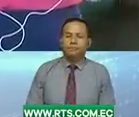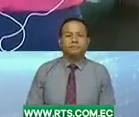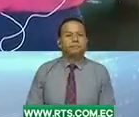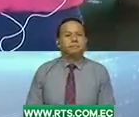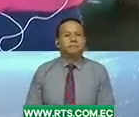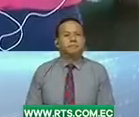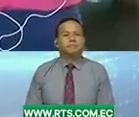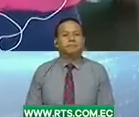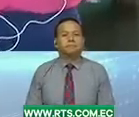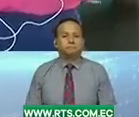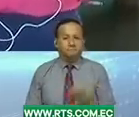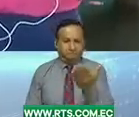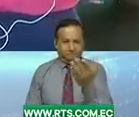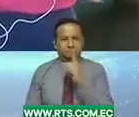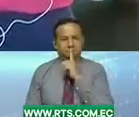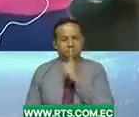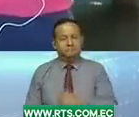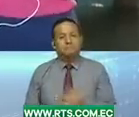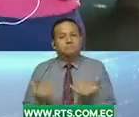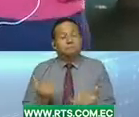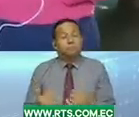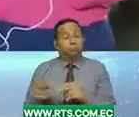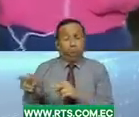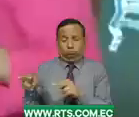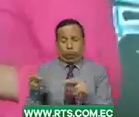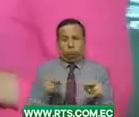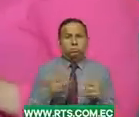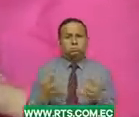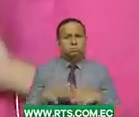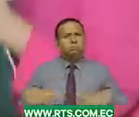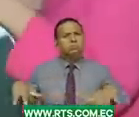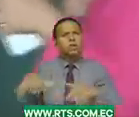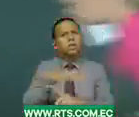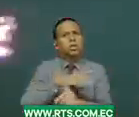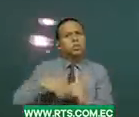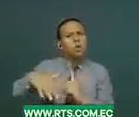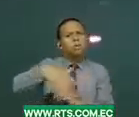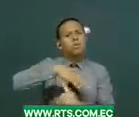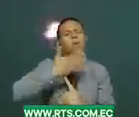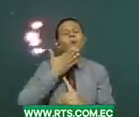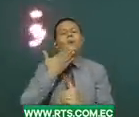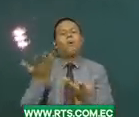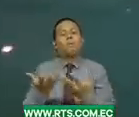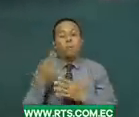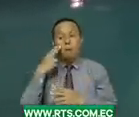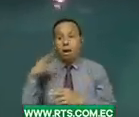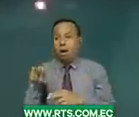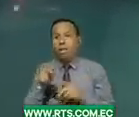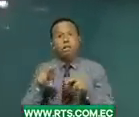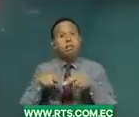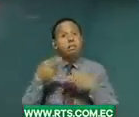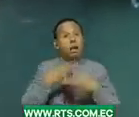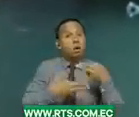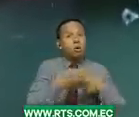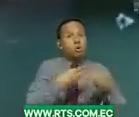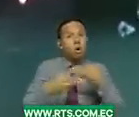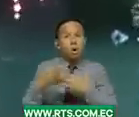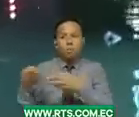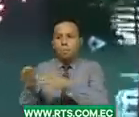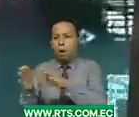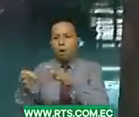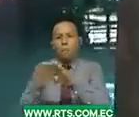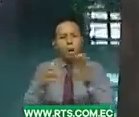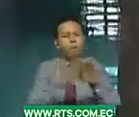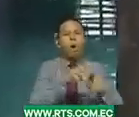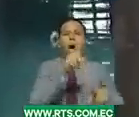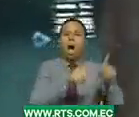¿Cómo estás, Annalie? Sí, justamente para mostrarte cómo está la situación acá, ustedes pueden ver todos los locales cerrados. Algunos hemos podido conversar con dueños